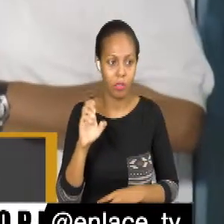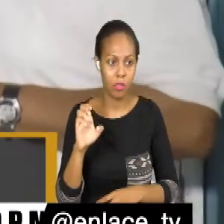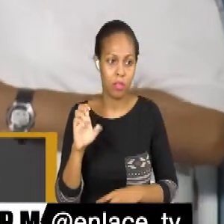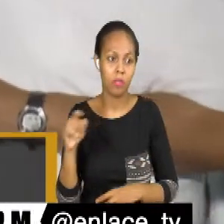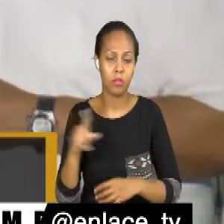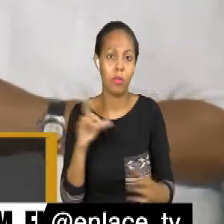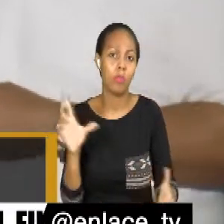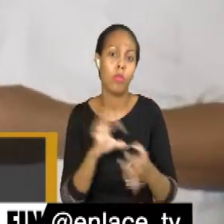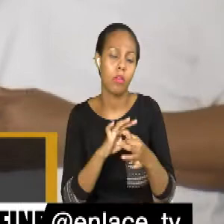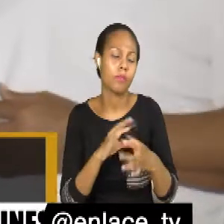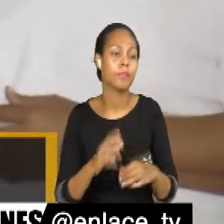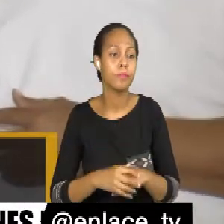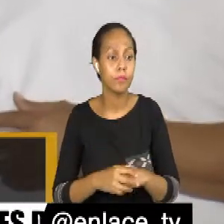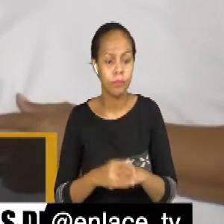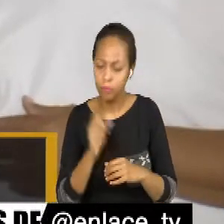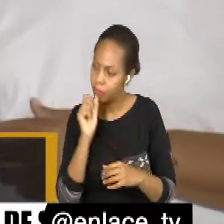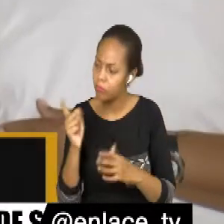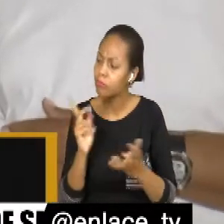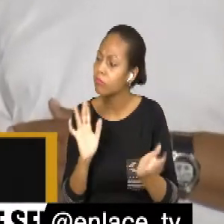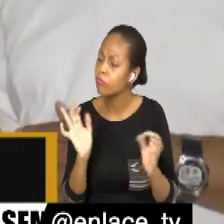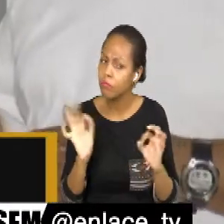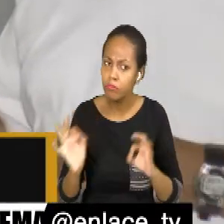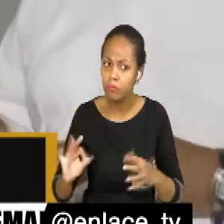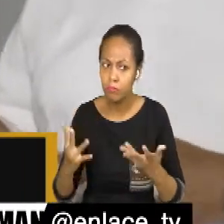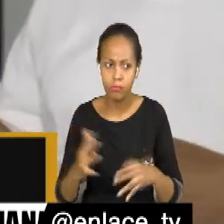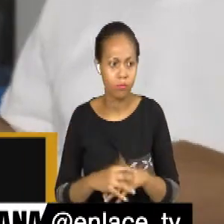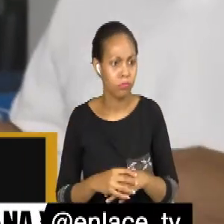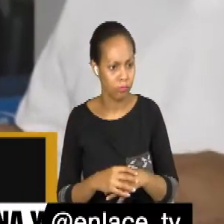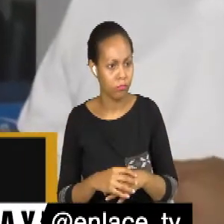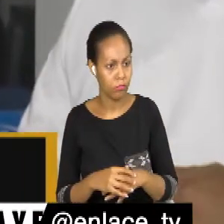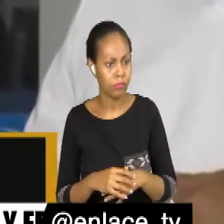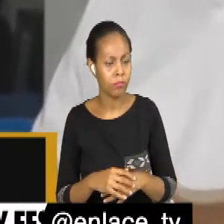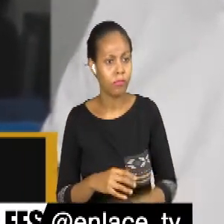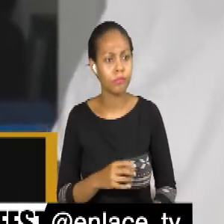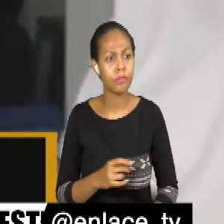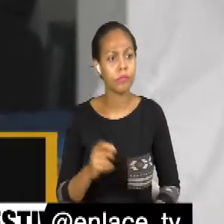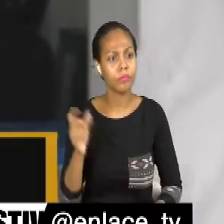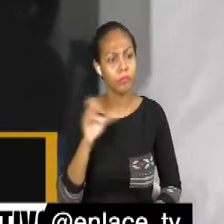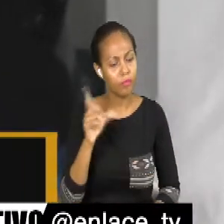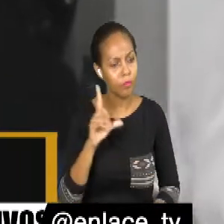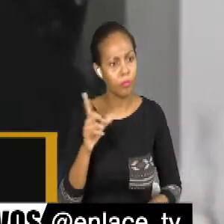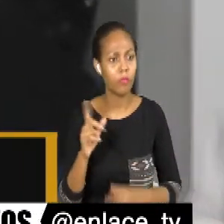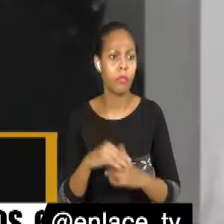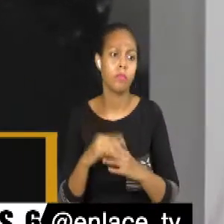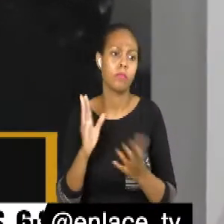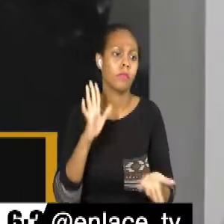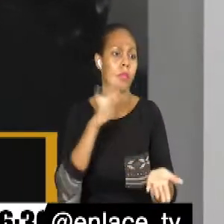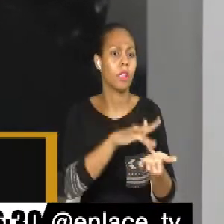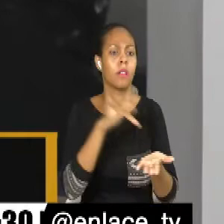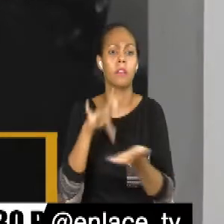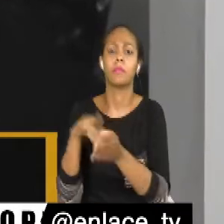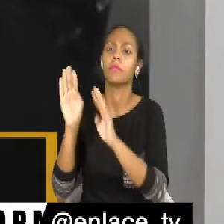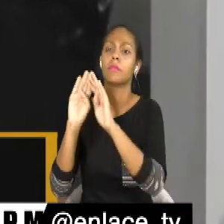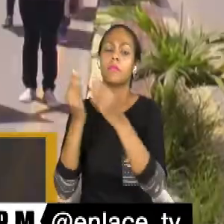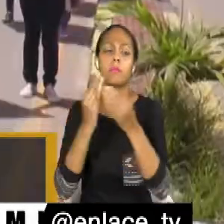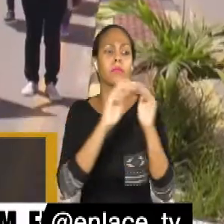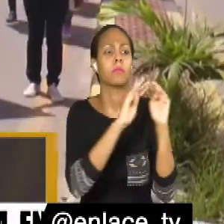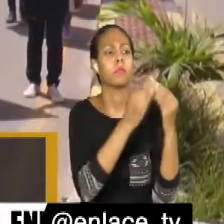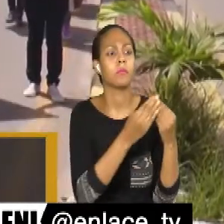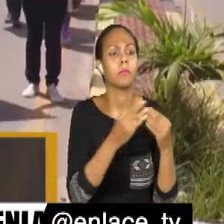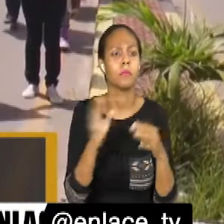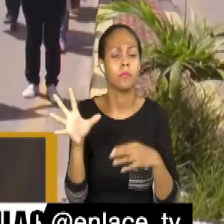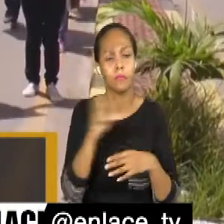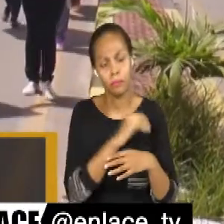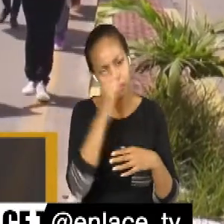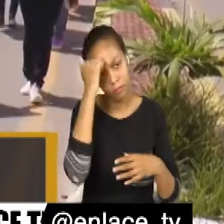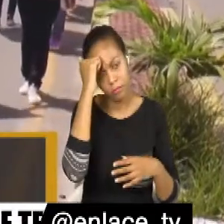avanza esta organización? Pues a partir del día lunes estuvimos en las instituciones educativas, los maestros, hablando